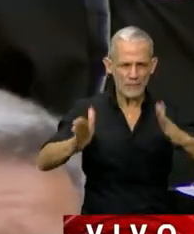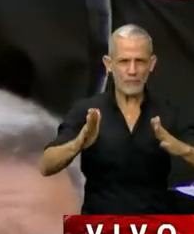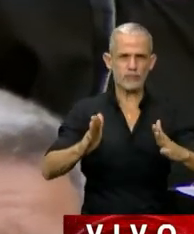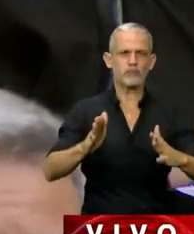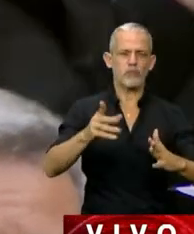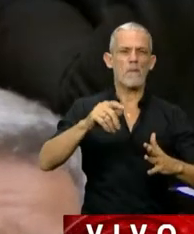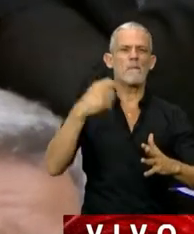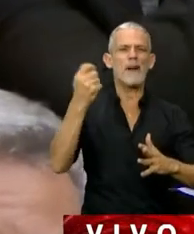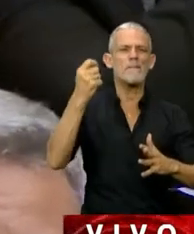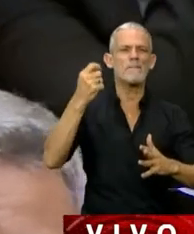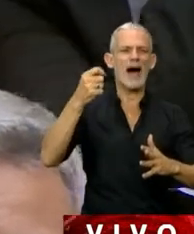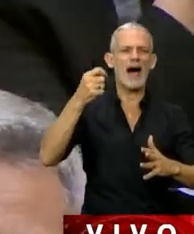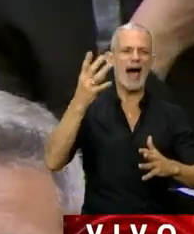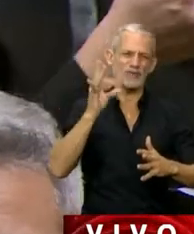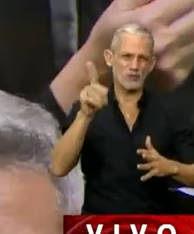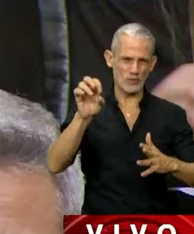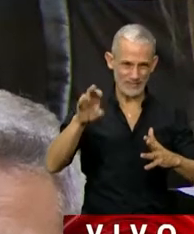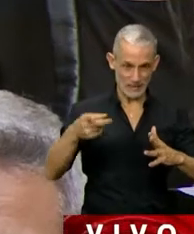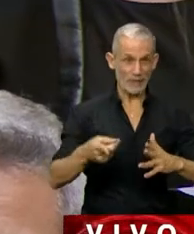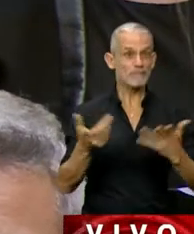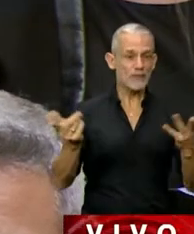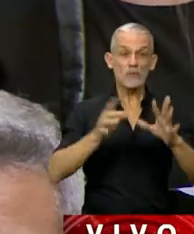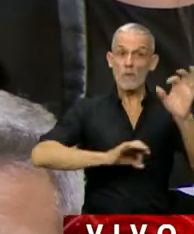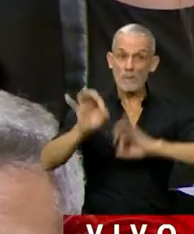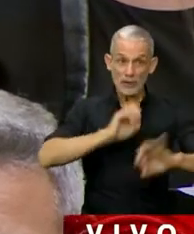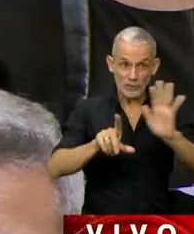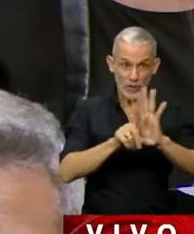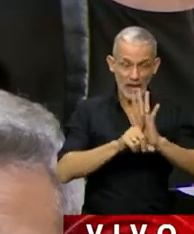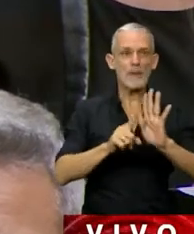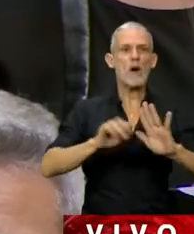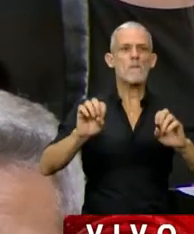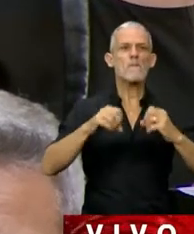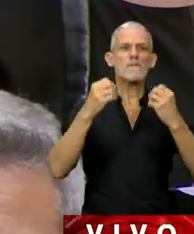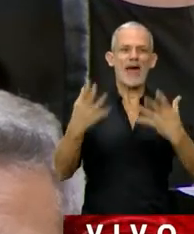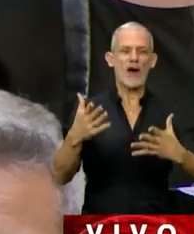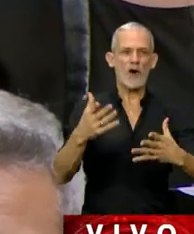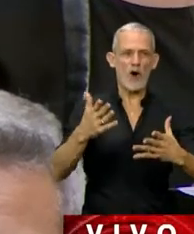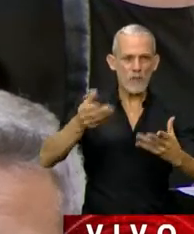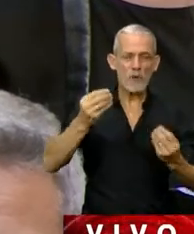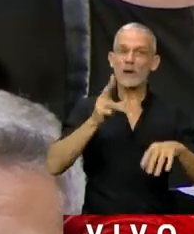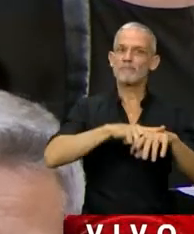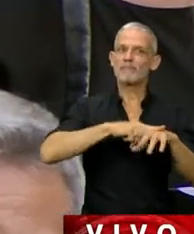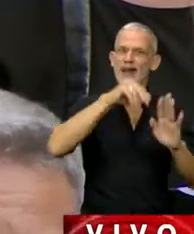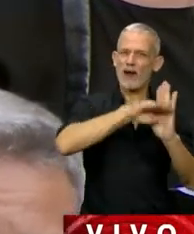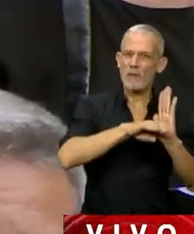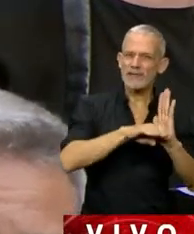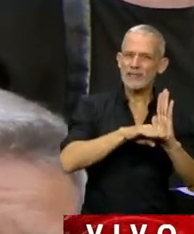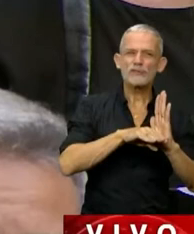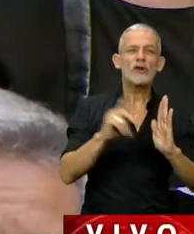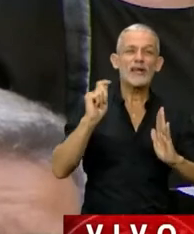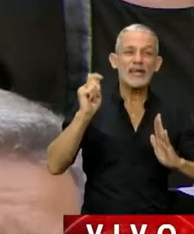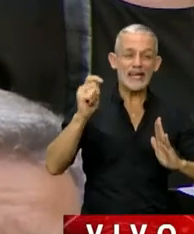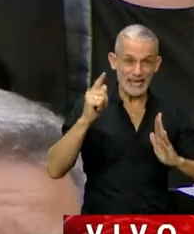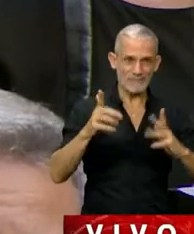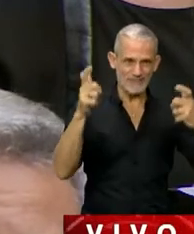iniciativa Pampa Azul. Y este proyecto fue mejorado a través de las recomendaciones que fueron manifestadas